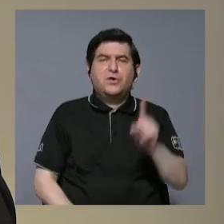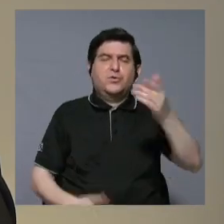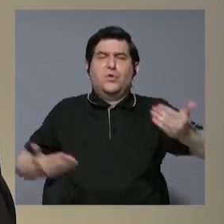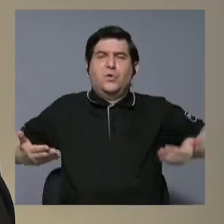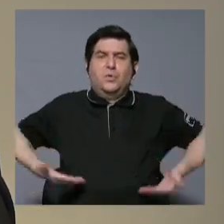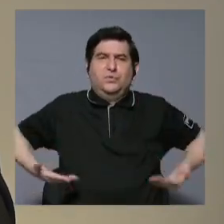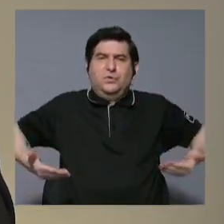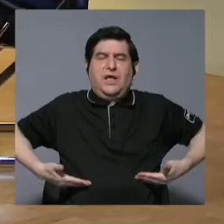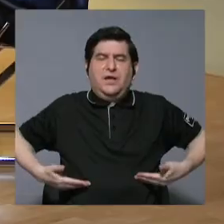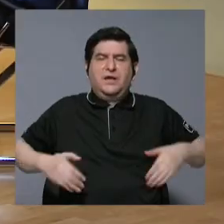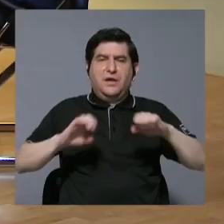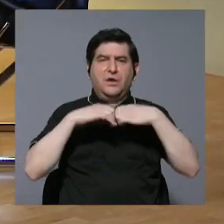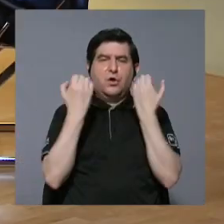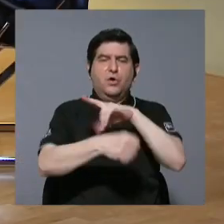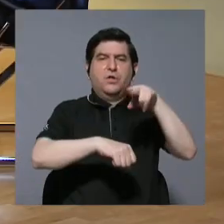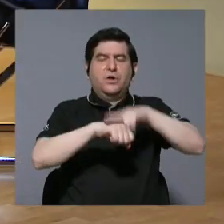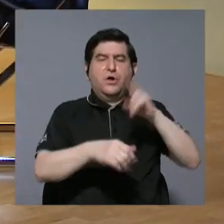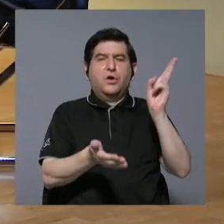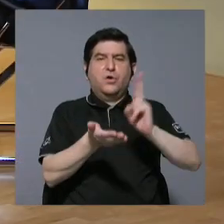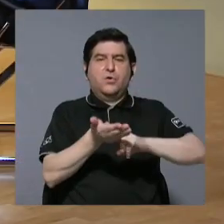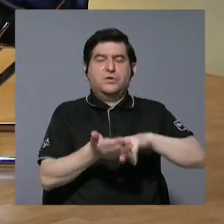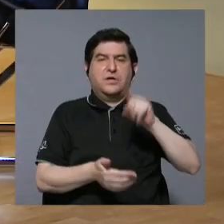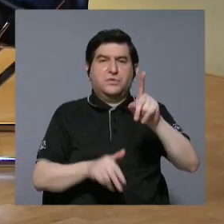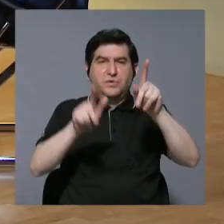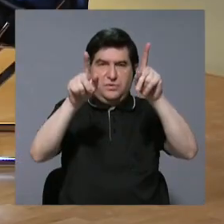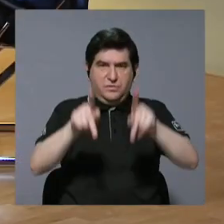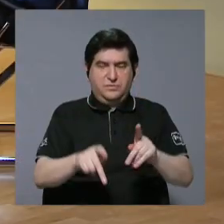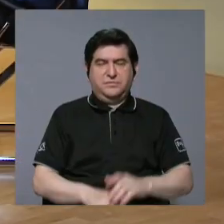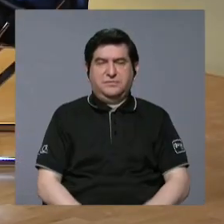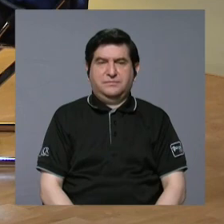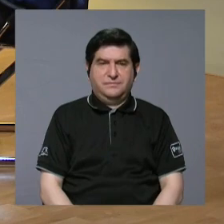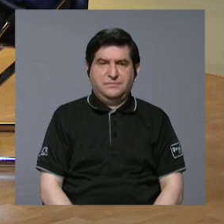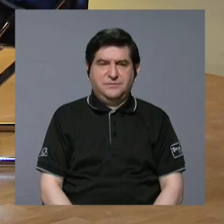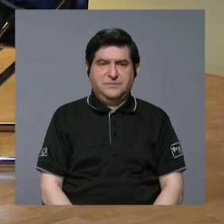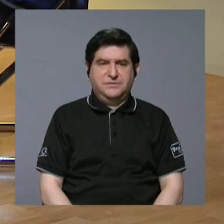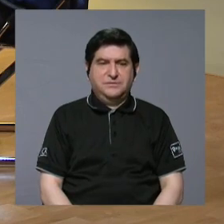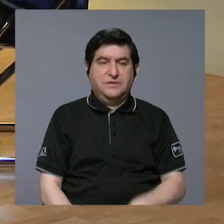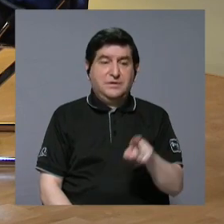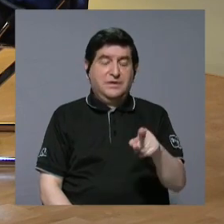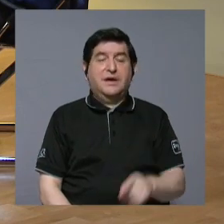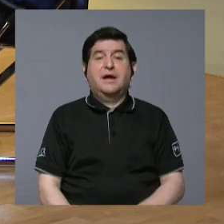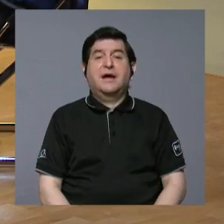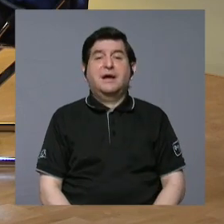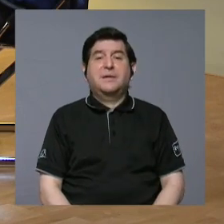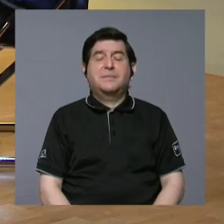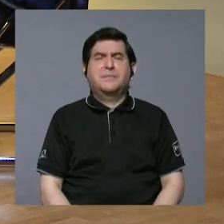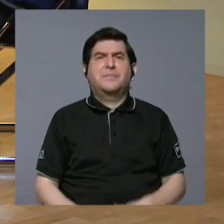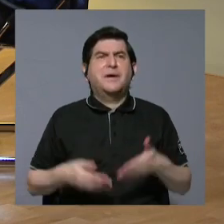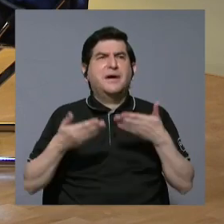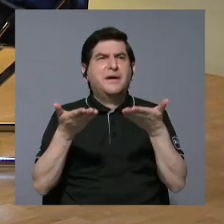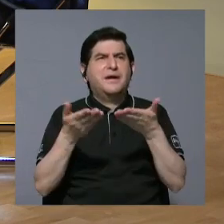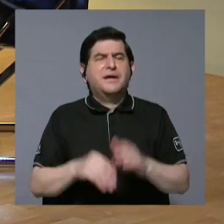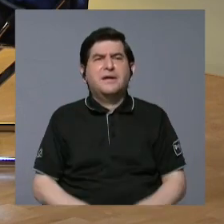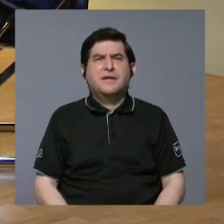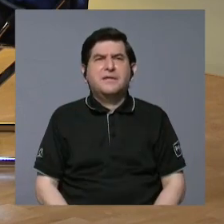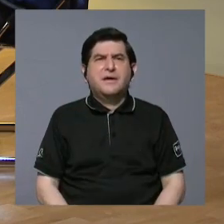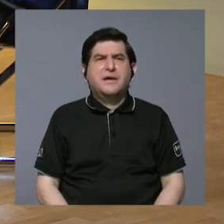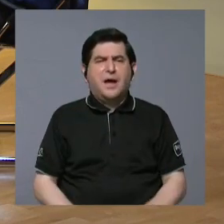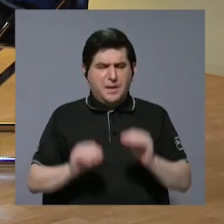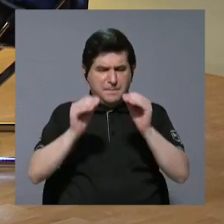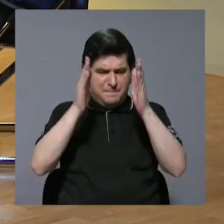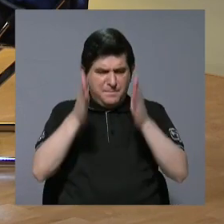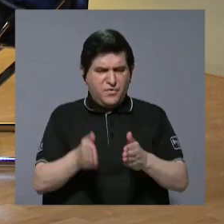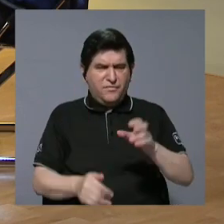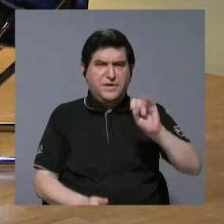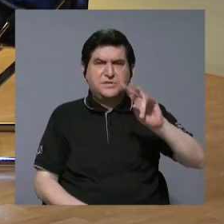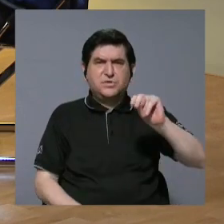de la selección contrató a alguien para que les diera, creo que era un profesor del INCAE, para que